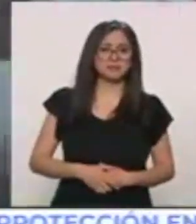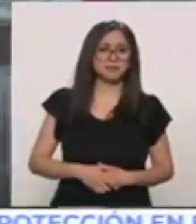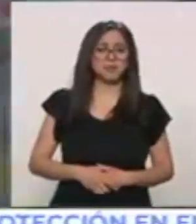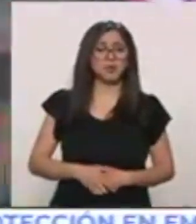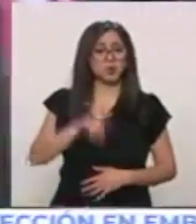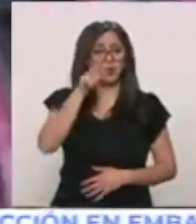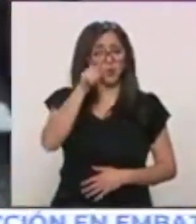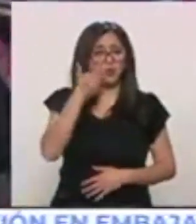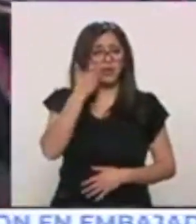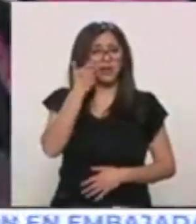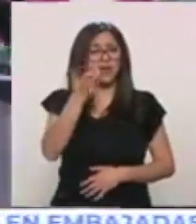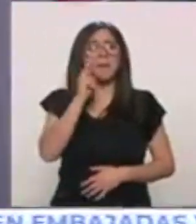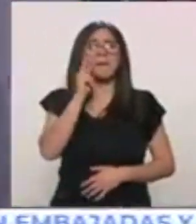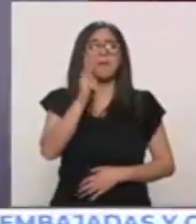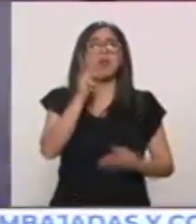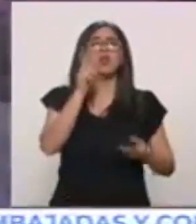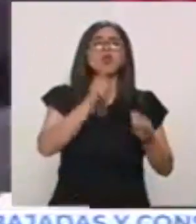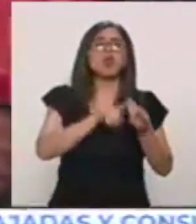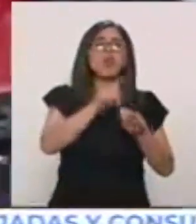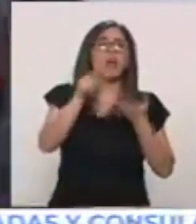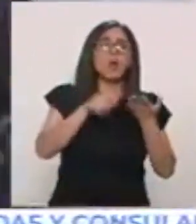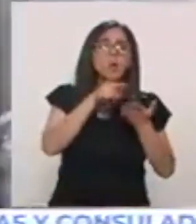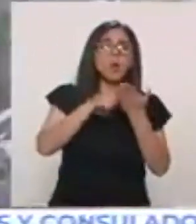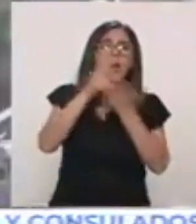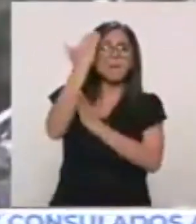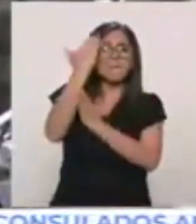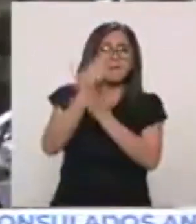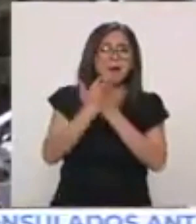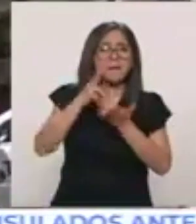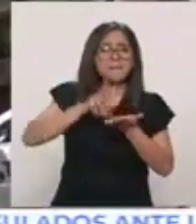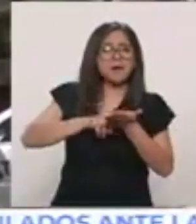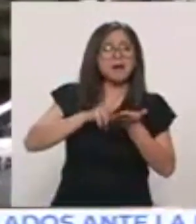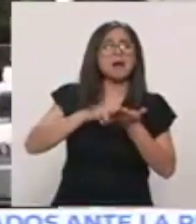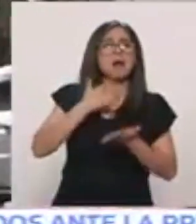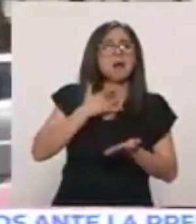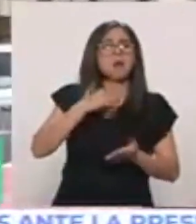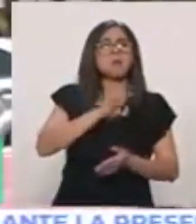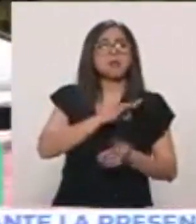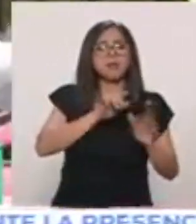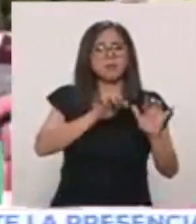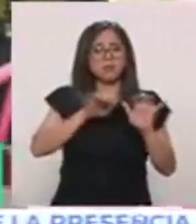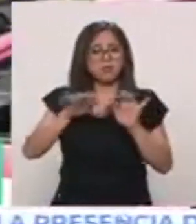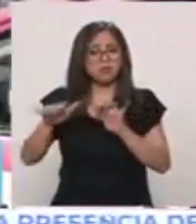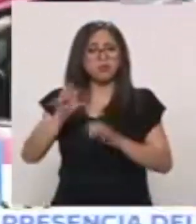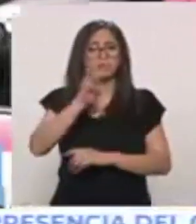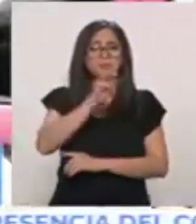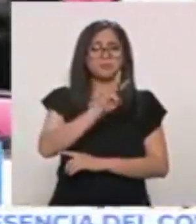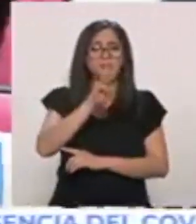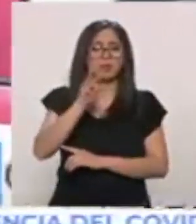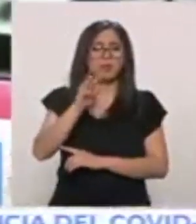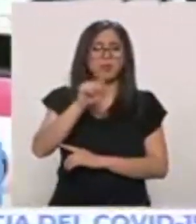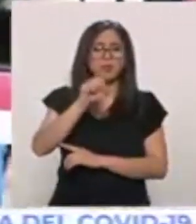quiere investigar los precios más bajos de los combustibles, ingrese a la página